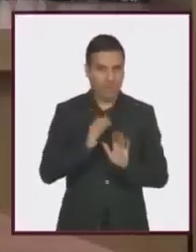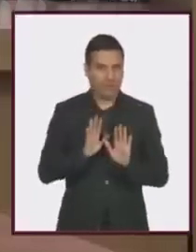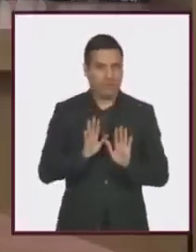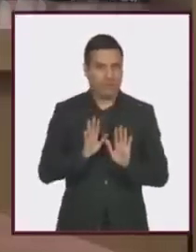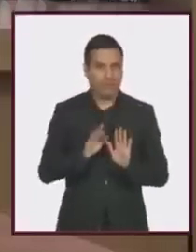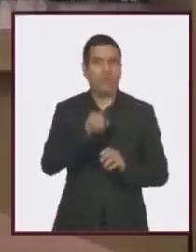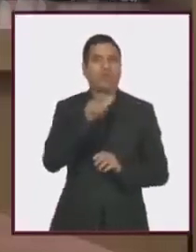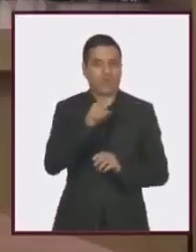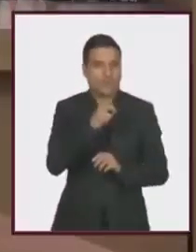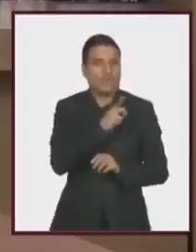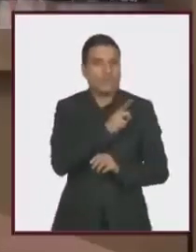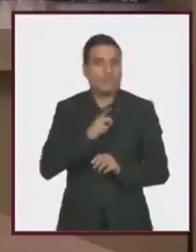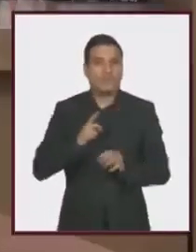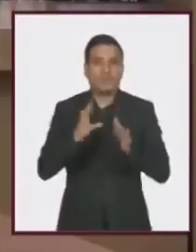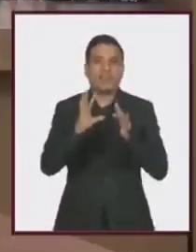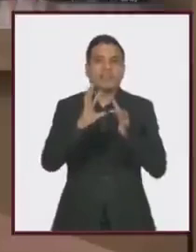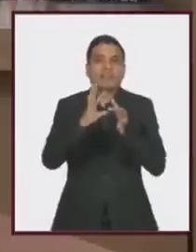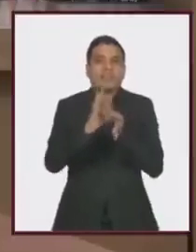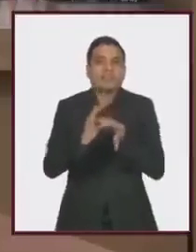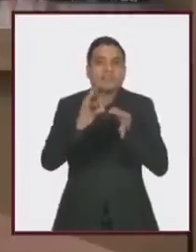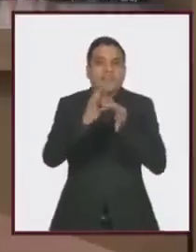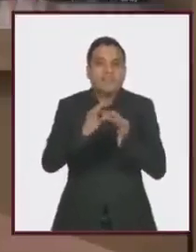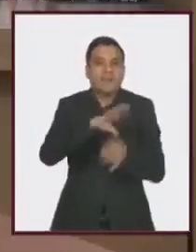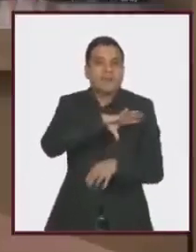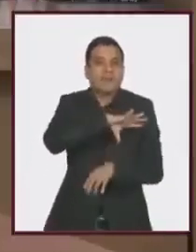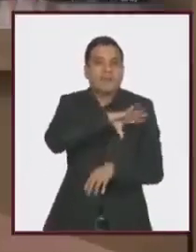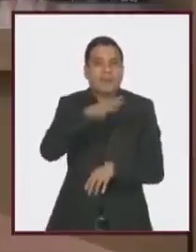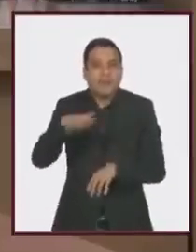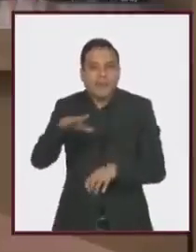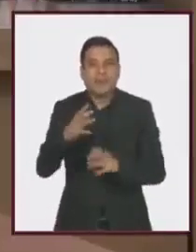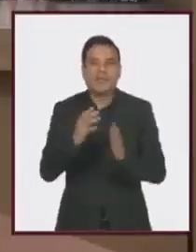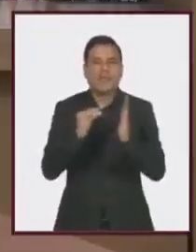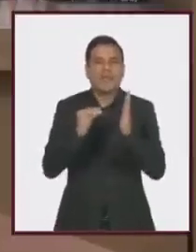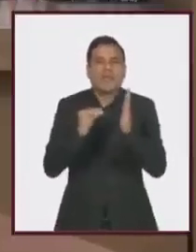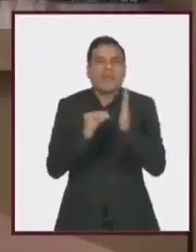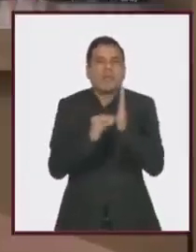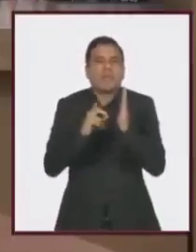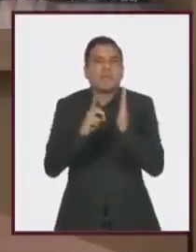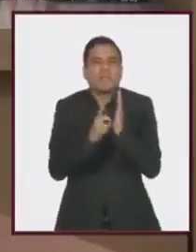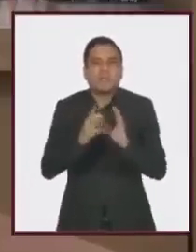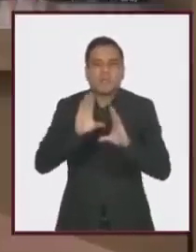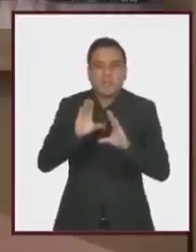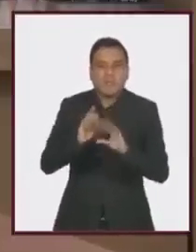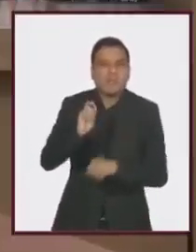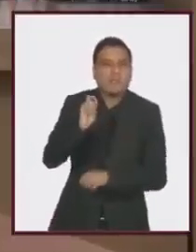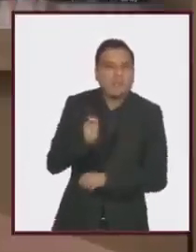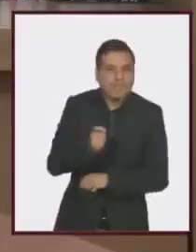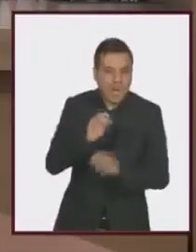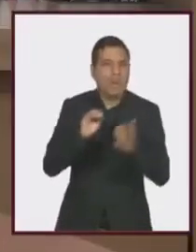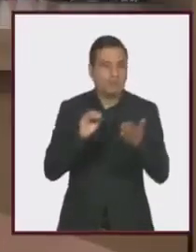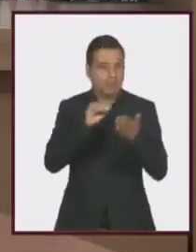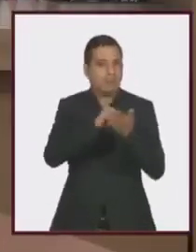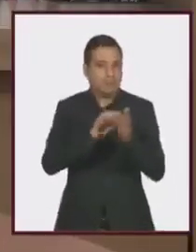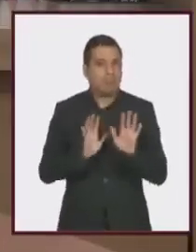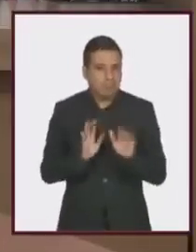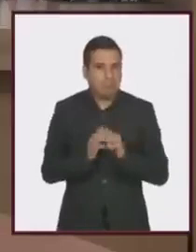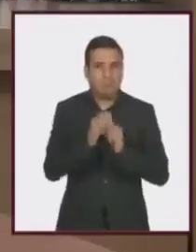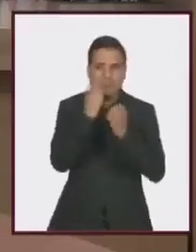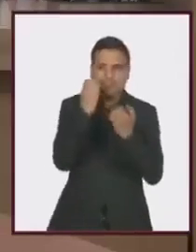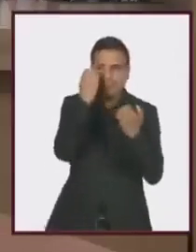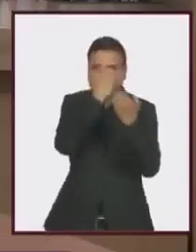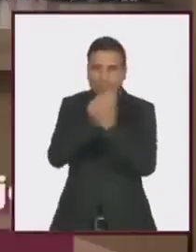de manera general qué tipo de metodología didáctica se va a utilizar y algunas ideas sobre la evaluación